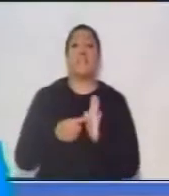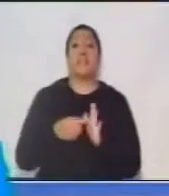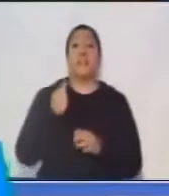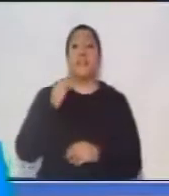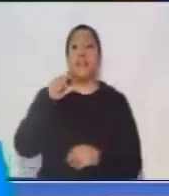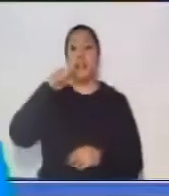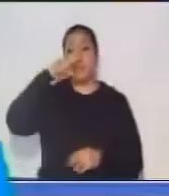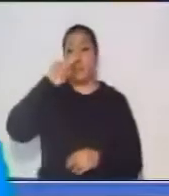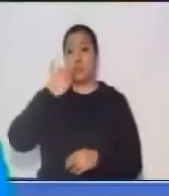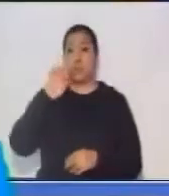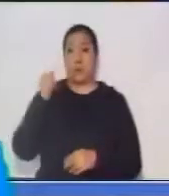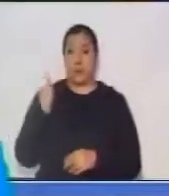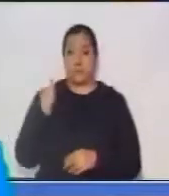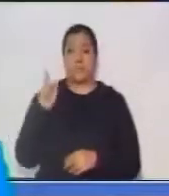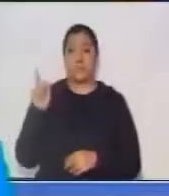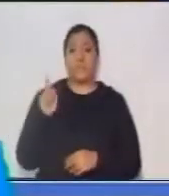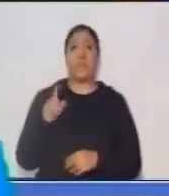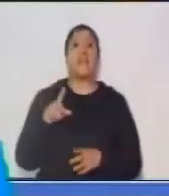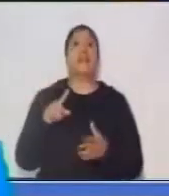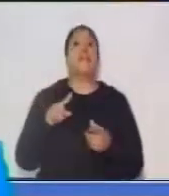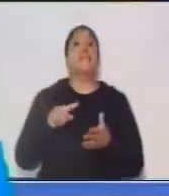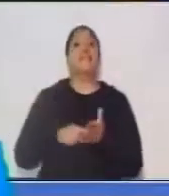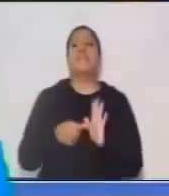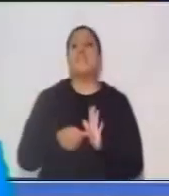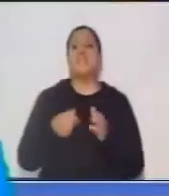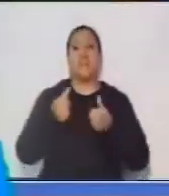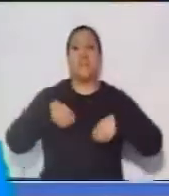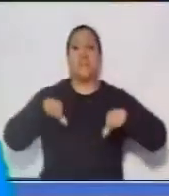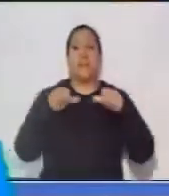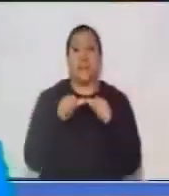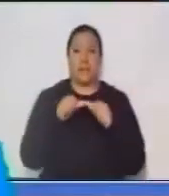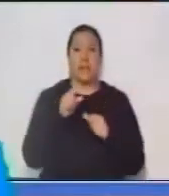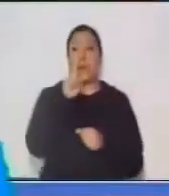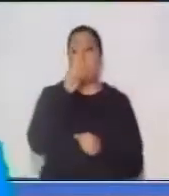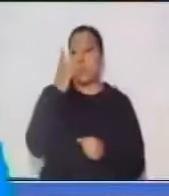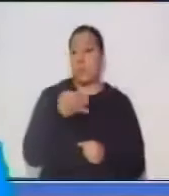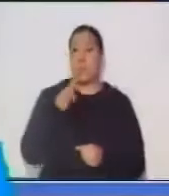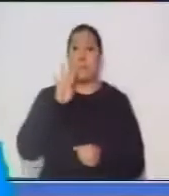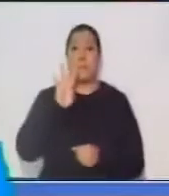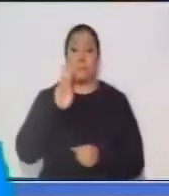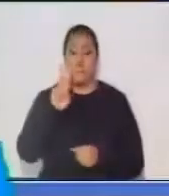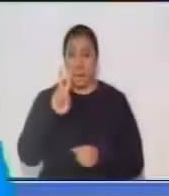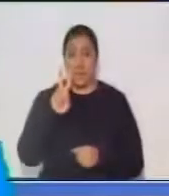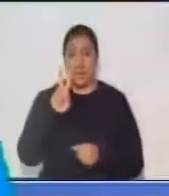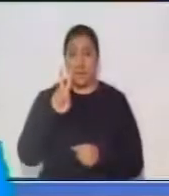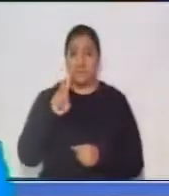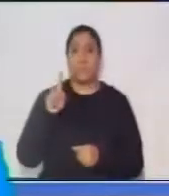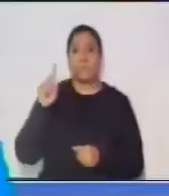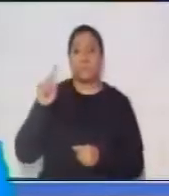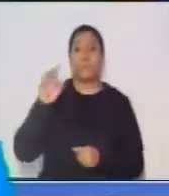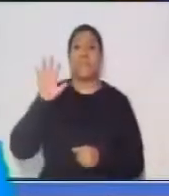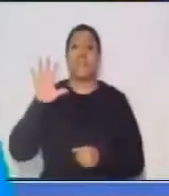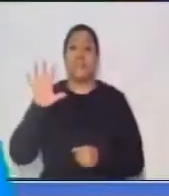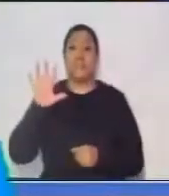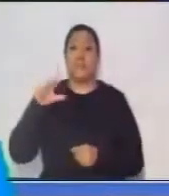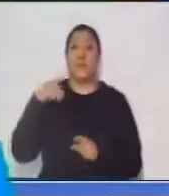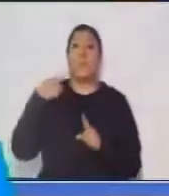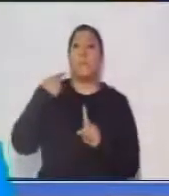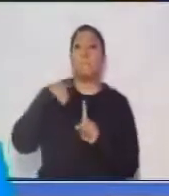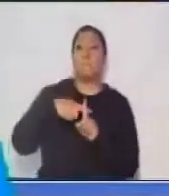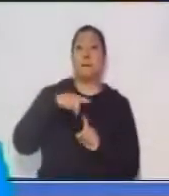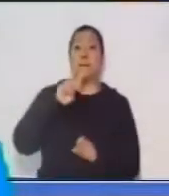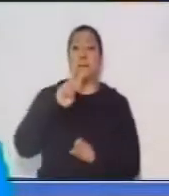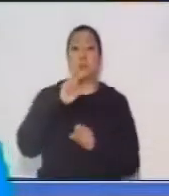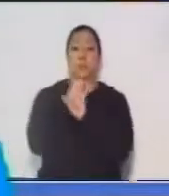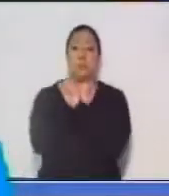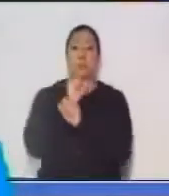es 1/2 de 5 más 2 por 4.